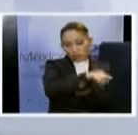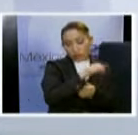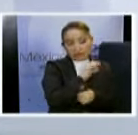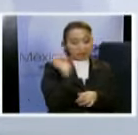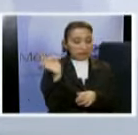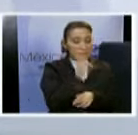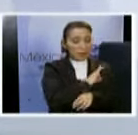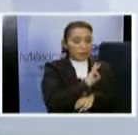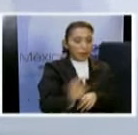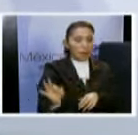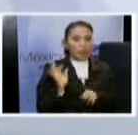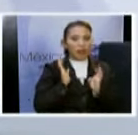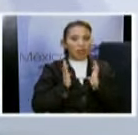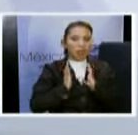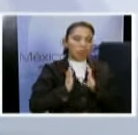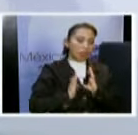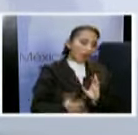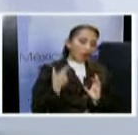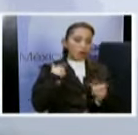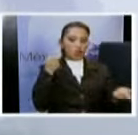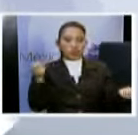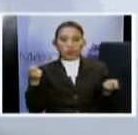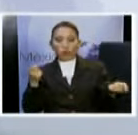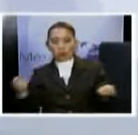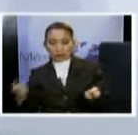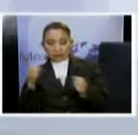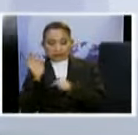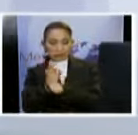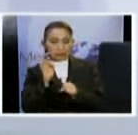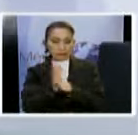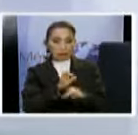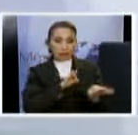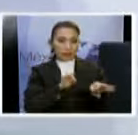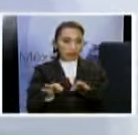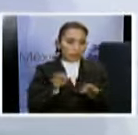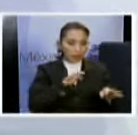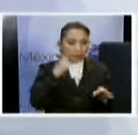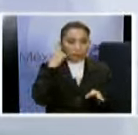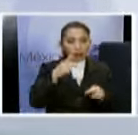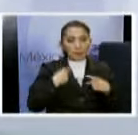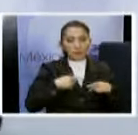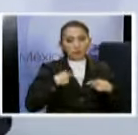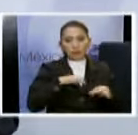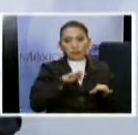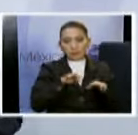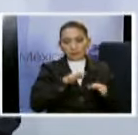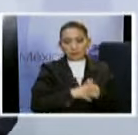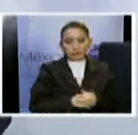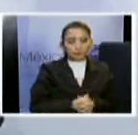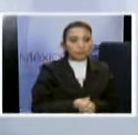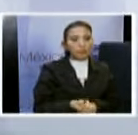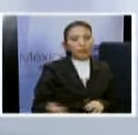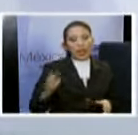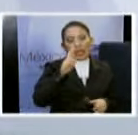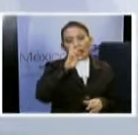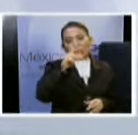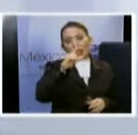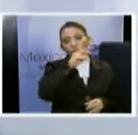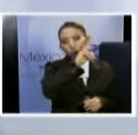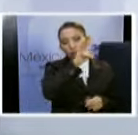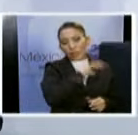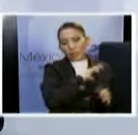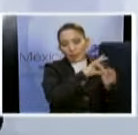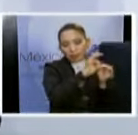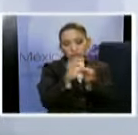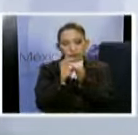derivar en una relajación de los controles y garantías laborales para nuestros trabajadores. La red consular debe coadyuvar